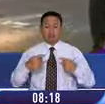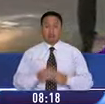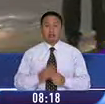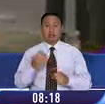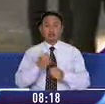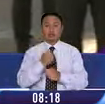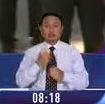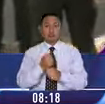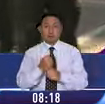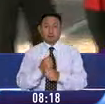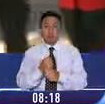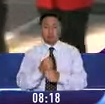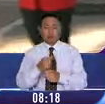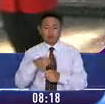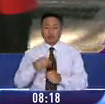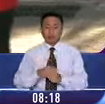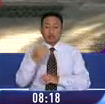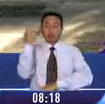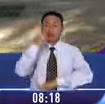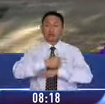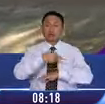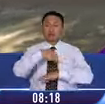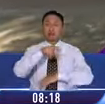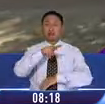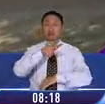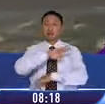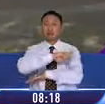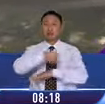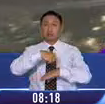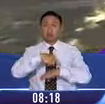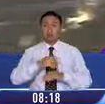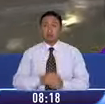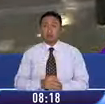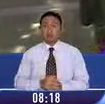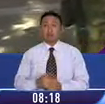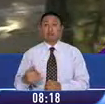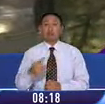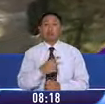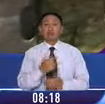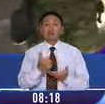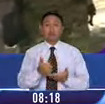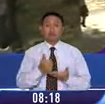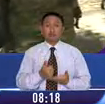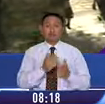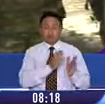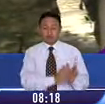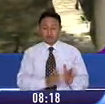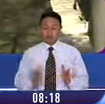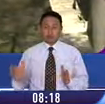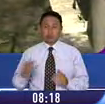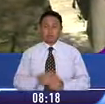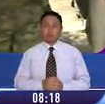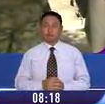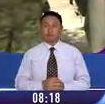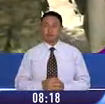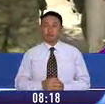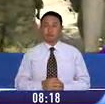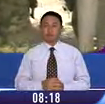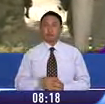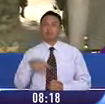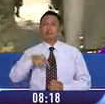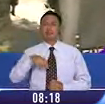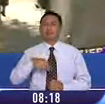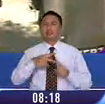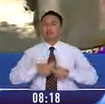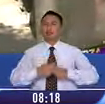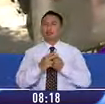trabajando toda la jornada, las 24 horas, y eso ha permitido mantener el orden durante todo el tiempo. ¿A qué hora se va a dar exactamente